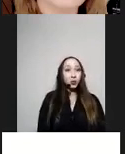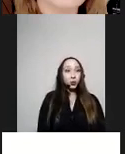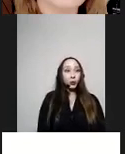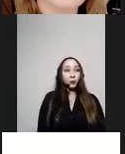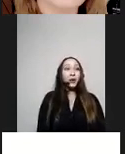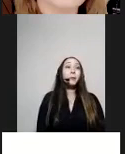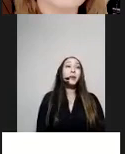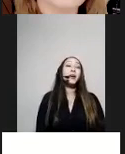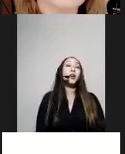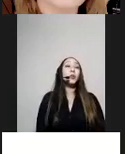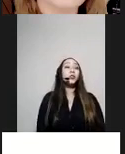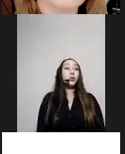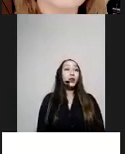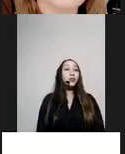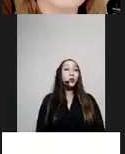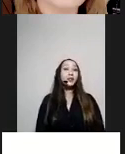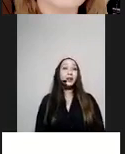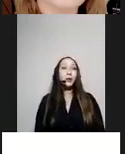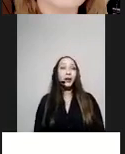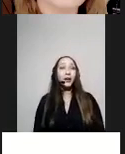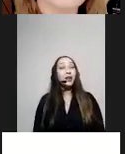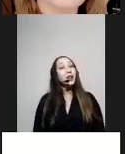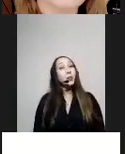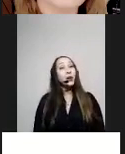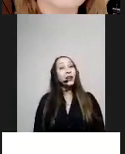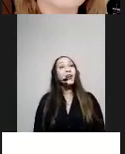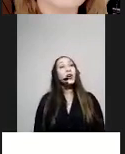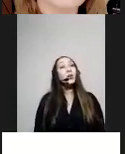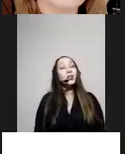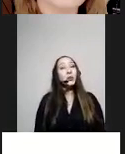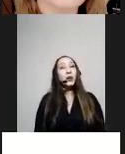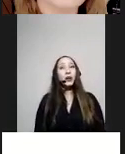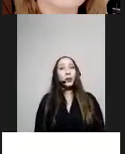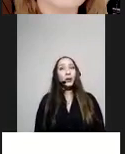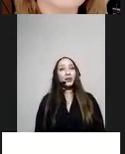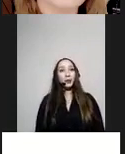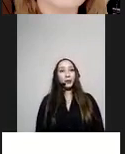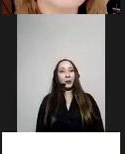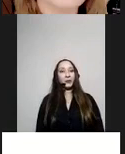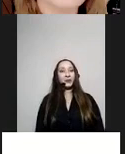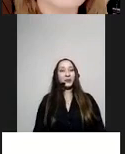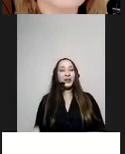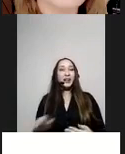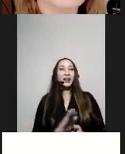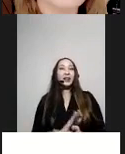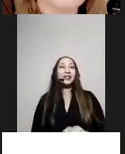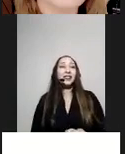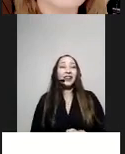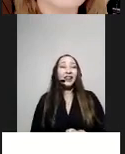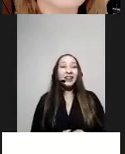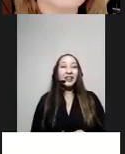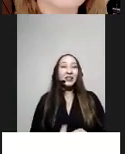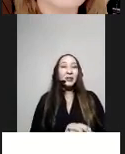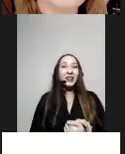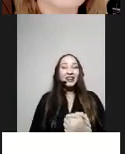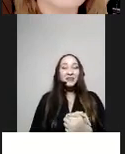el futuro. Viven como si nunca fuesen a morir y mueren como si nunca hubiesen vivido. Así